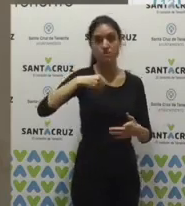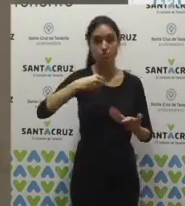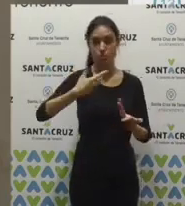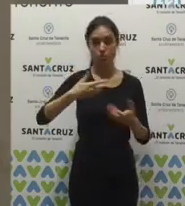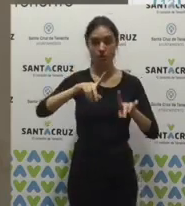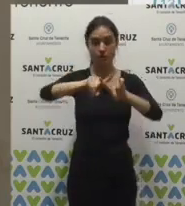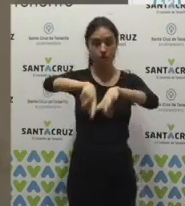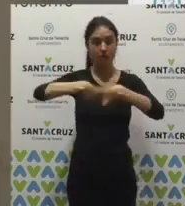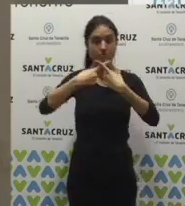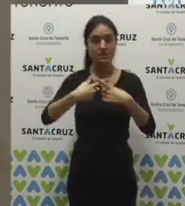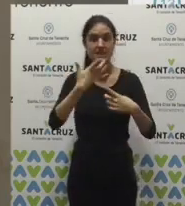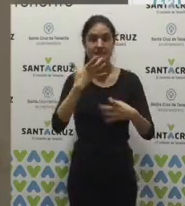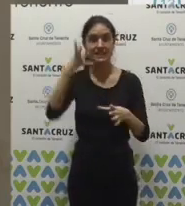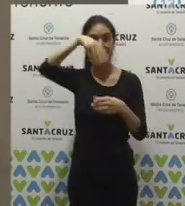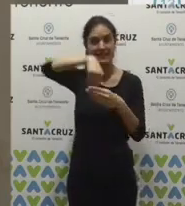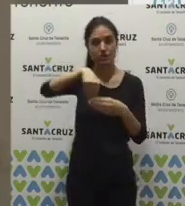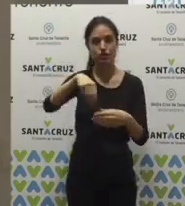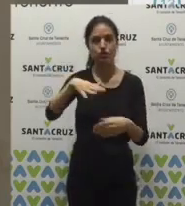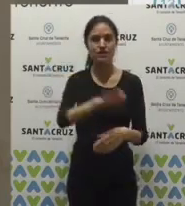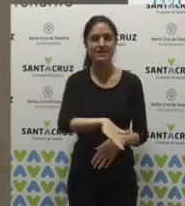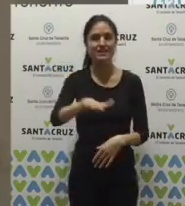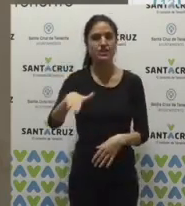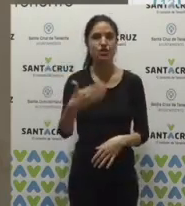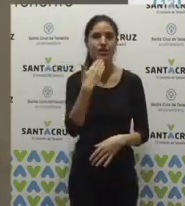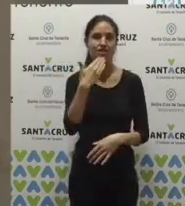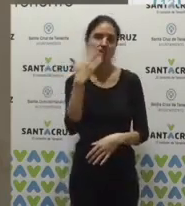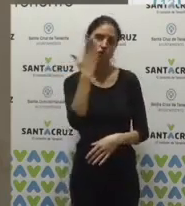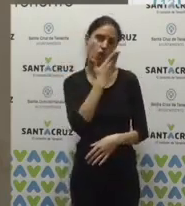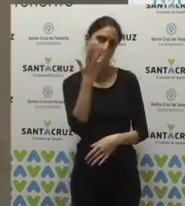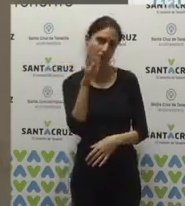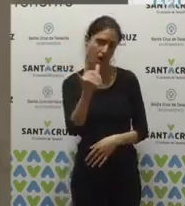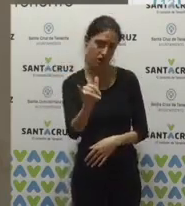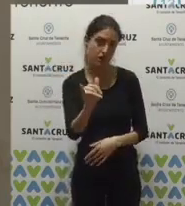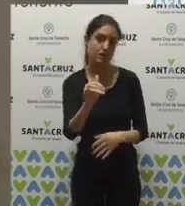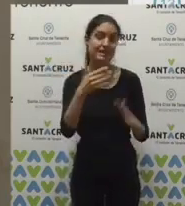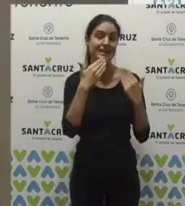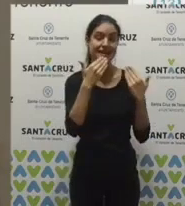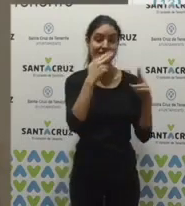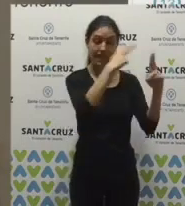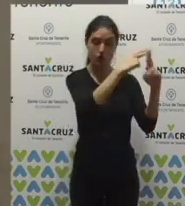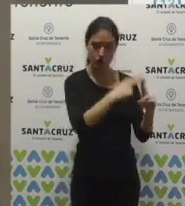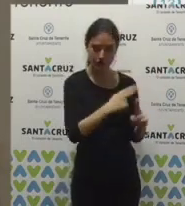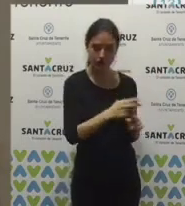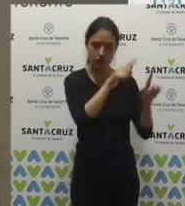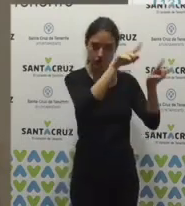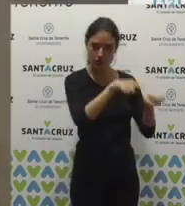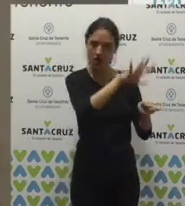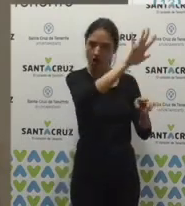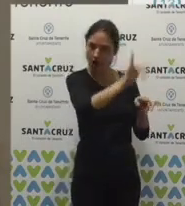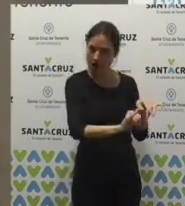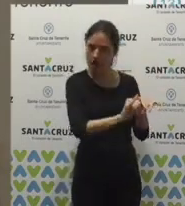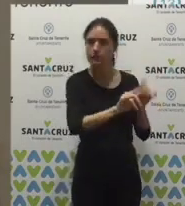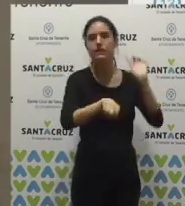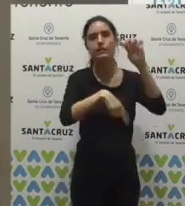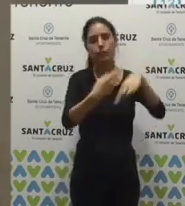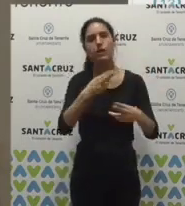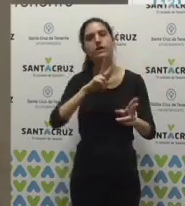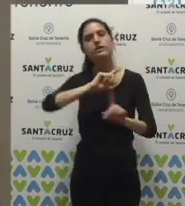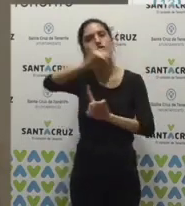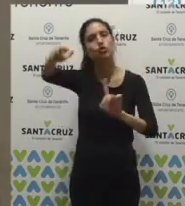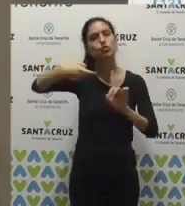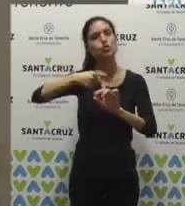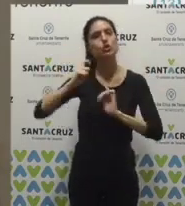escolar en nuestro municipio durante esta crisis y con estos datos poder plantear soluciones encaminadas a lograr igualdad de